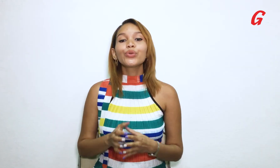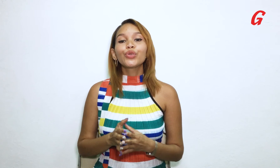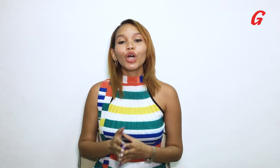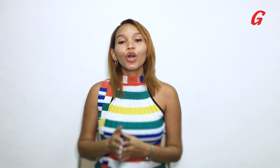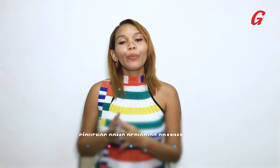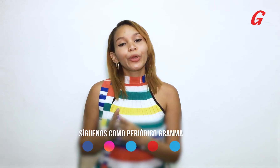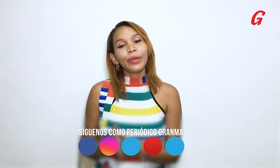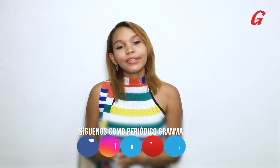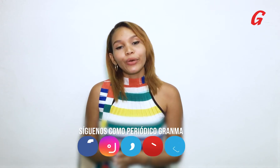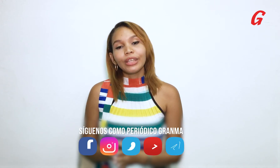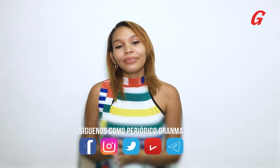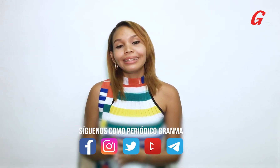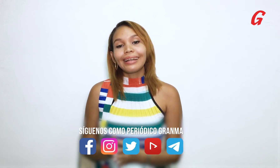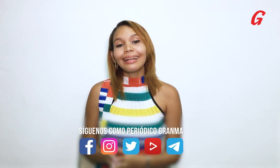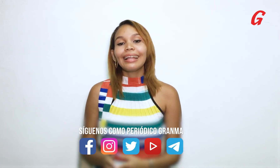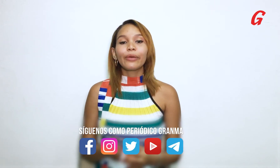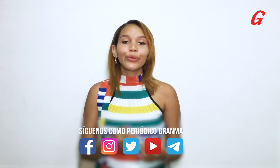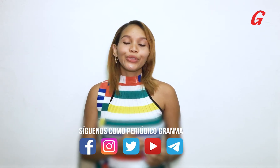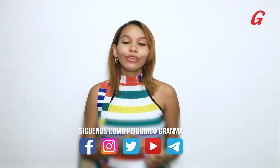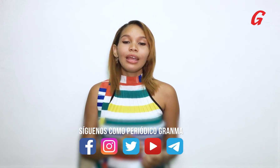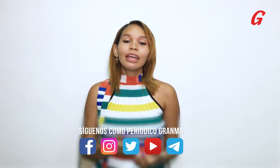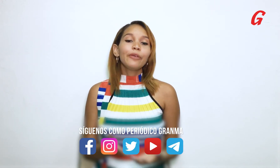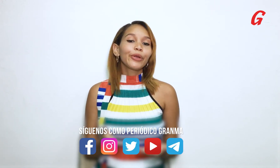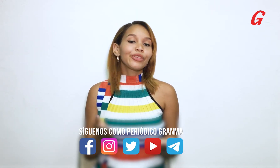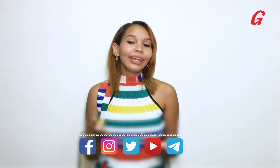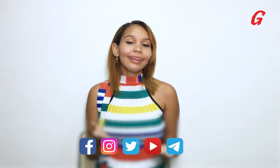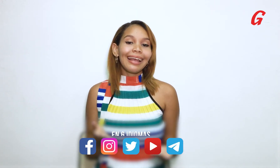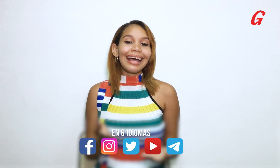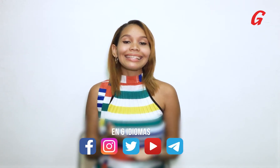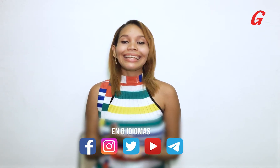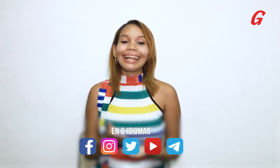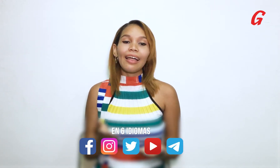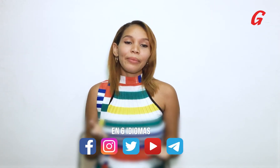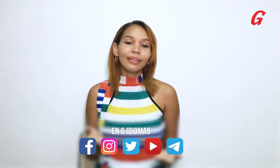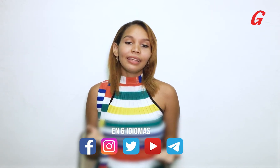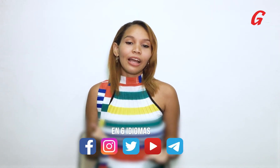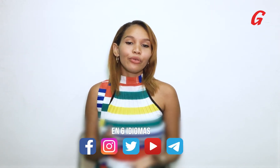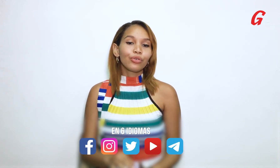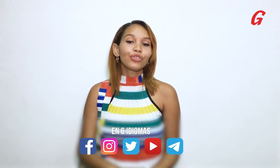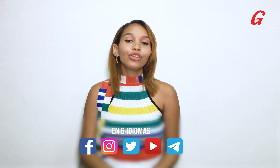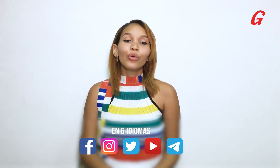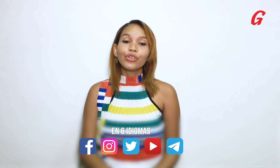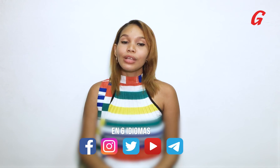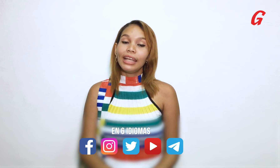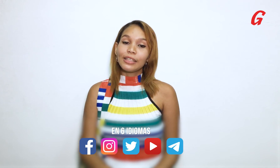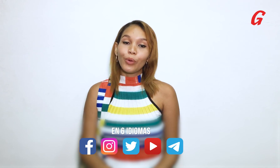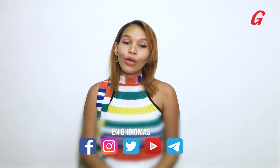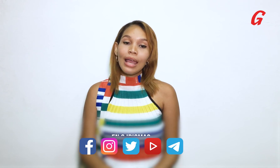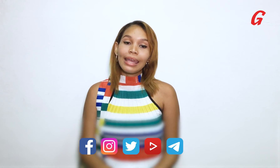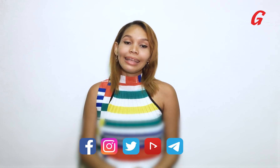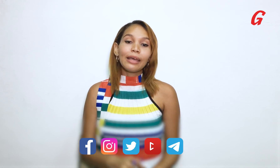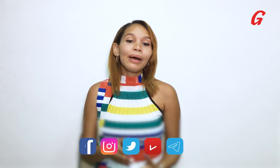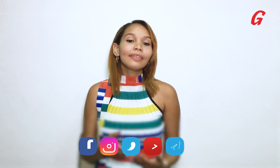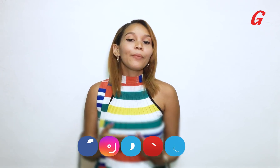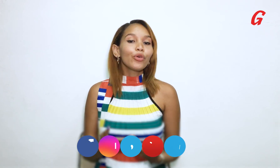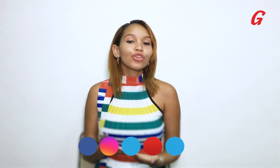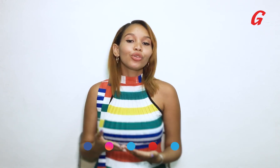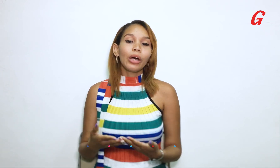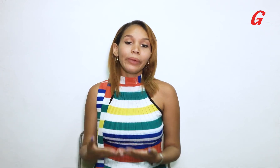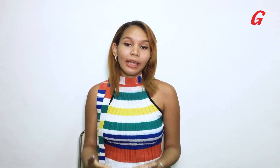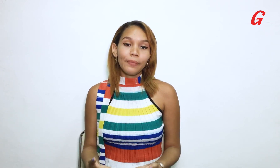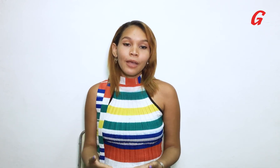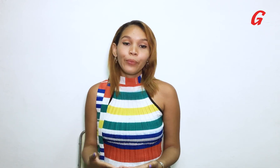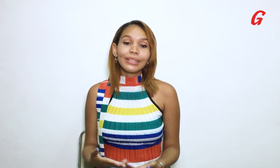Hay un solo compromiso: defender la revolución y proseguir aceleradamente la construcción de un socialismo que demanda